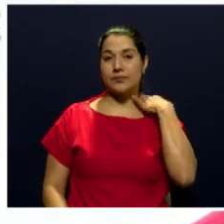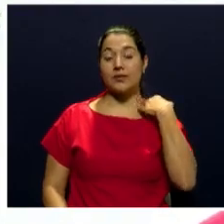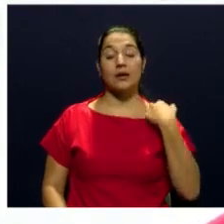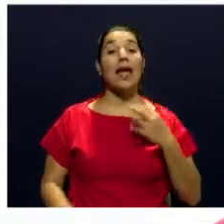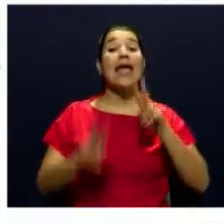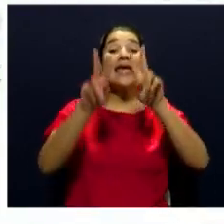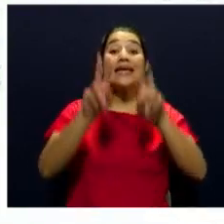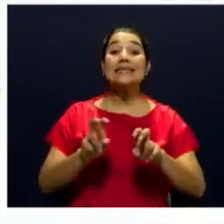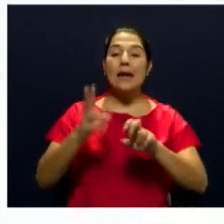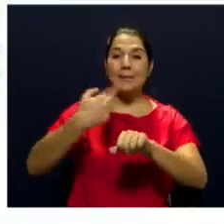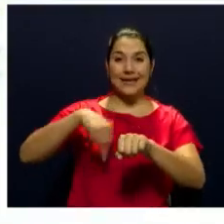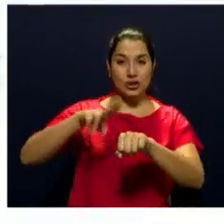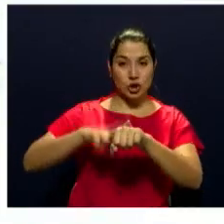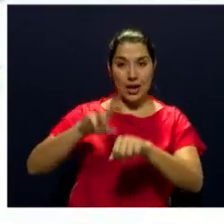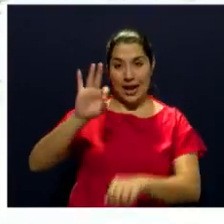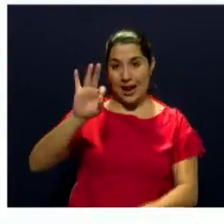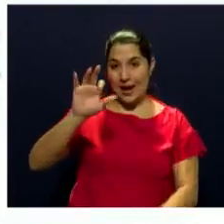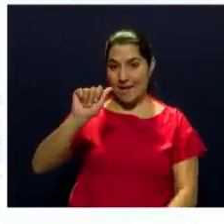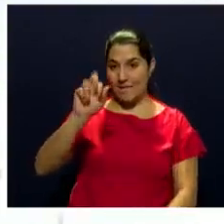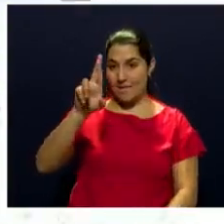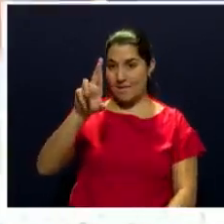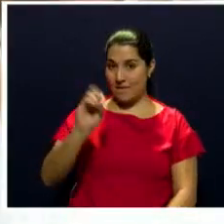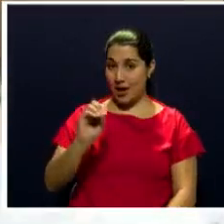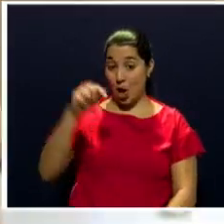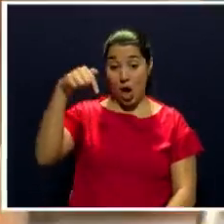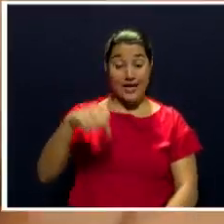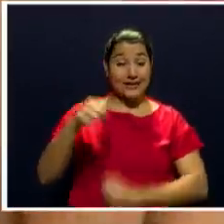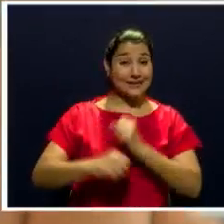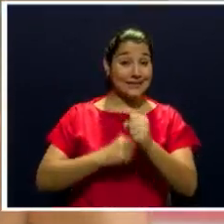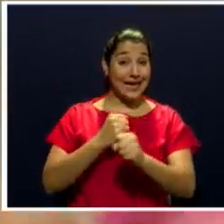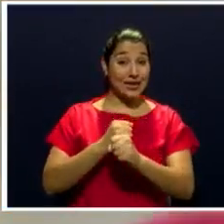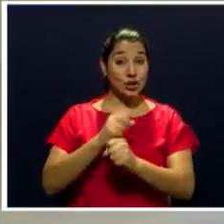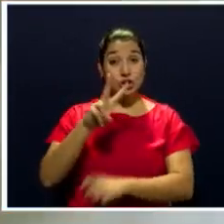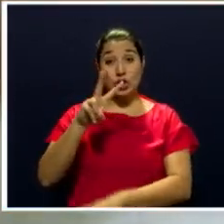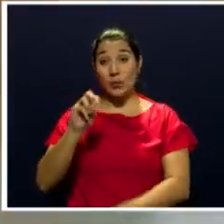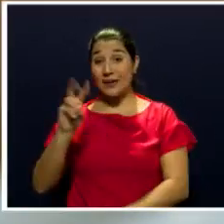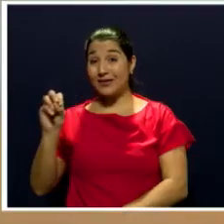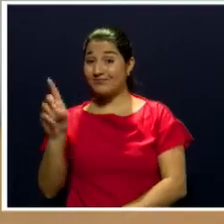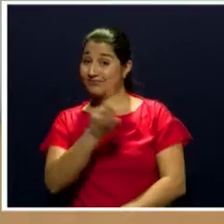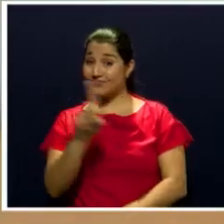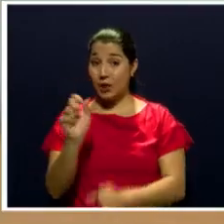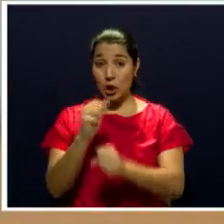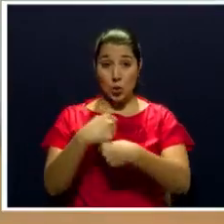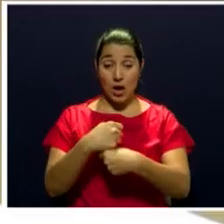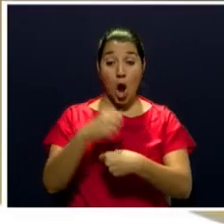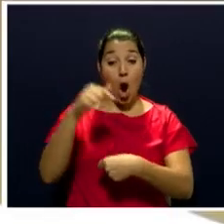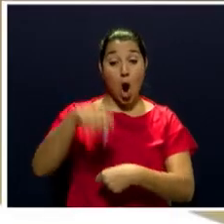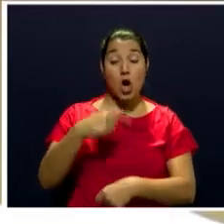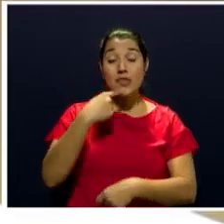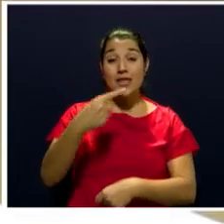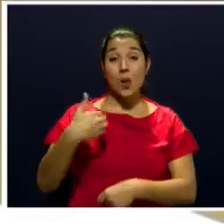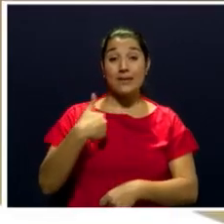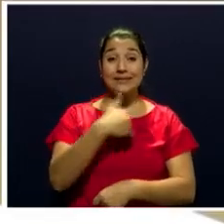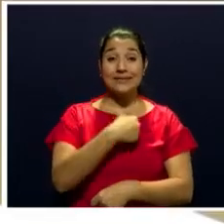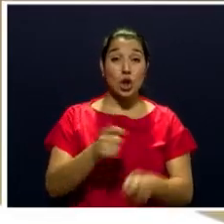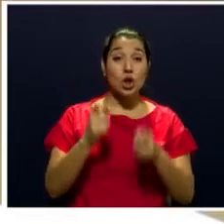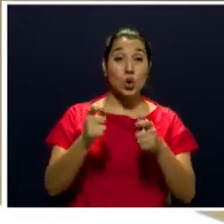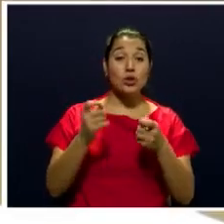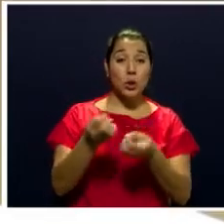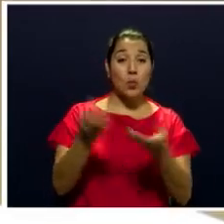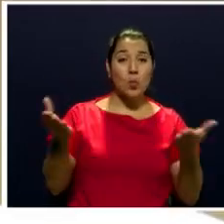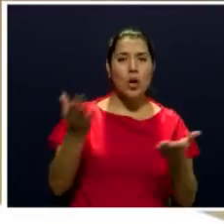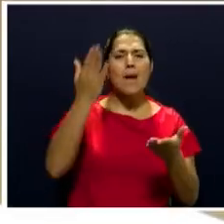Las pruebas nacionales FARO no se aplicarán este 2020. Así lo decidió el Ministerio de Educación Pública debido a la interrupción del curso lectivo